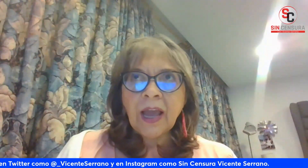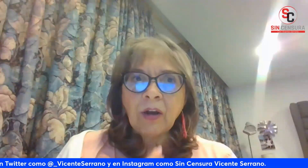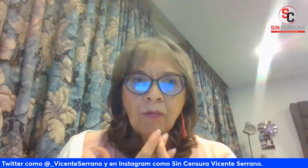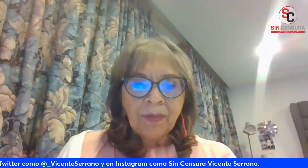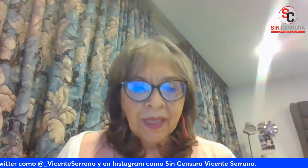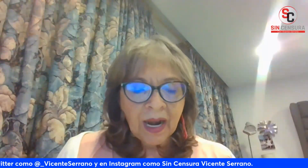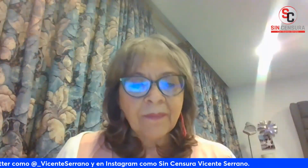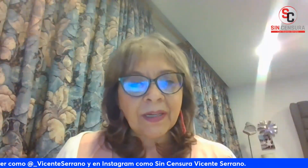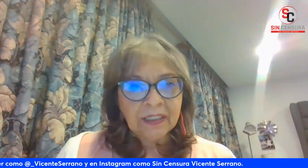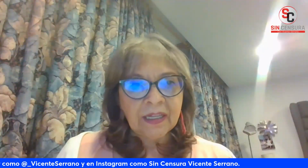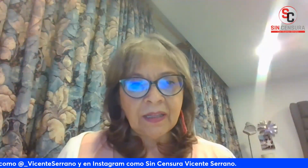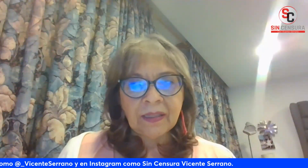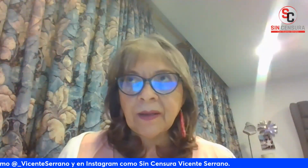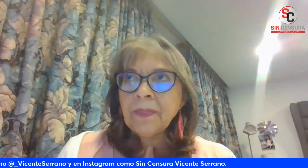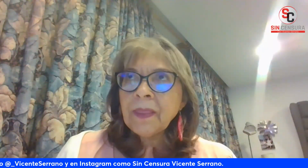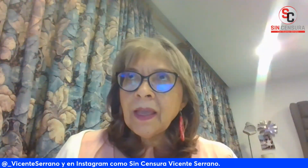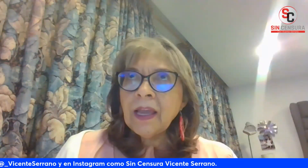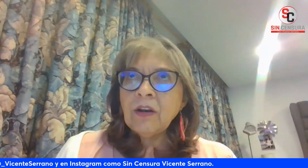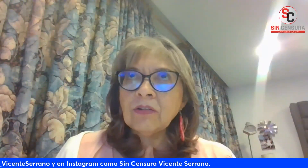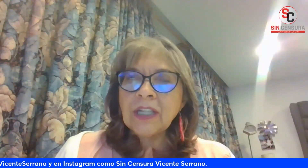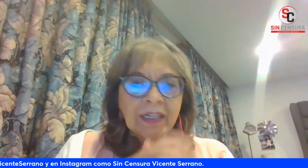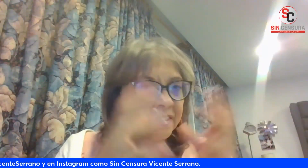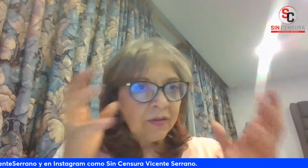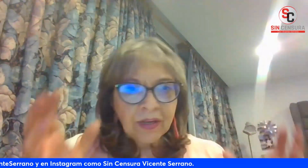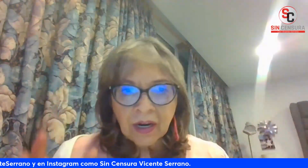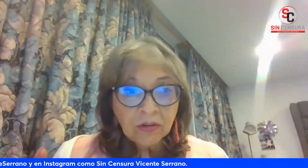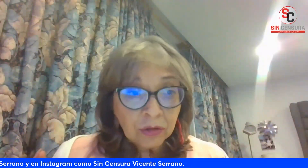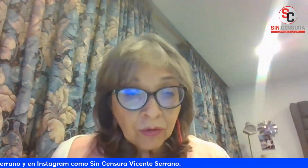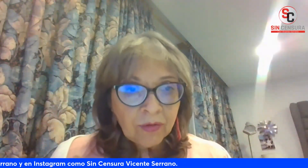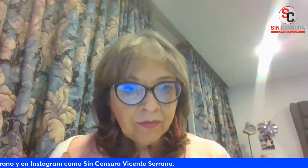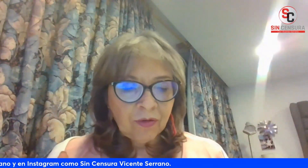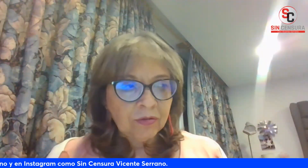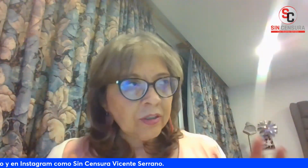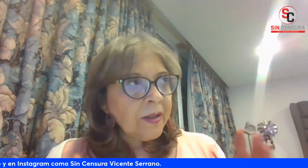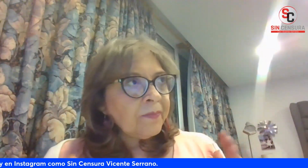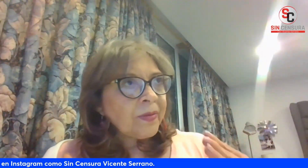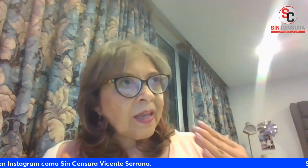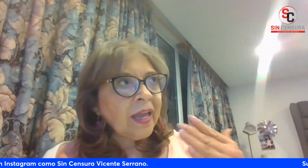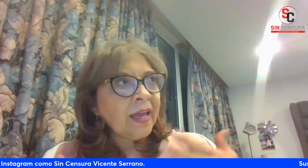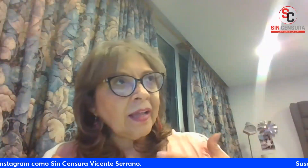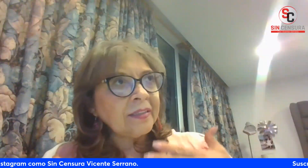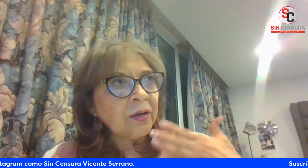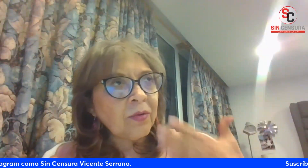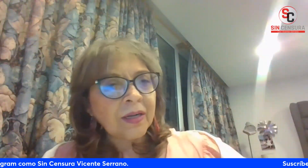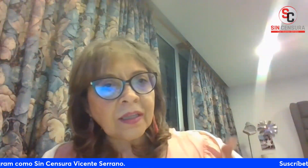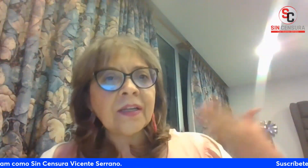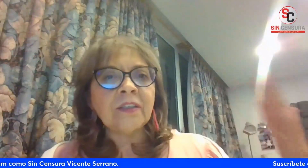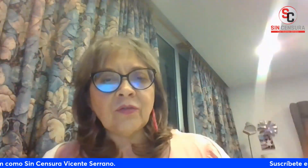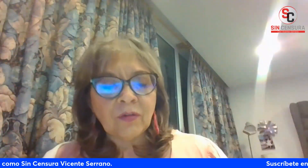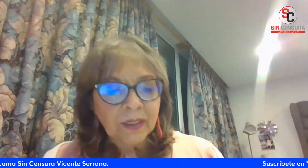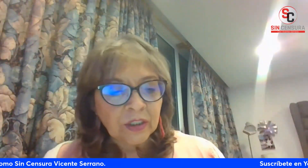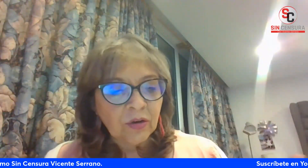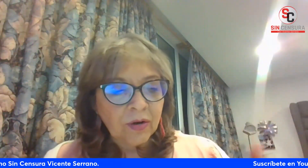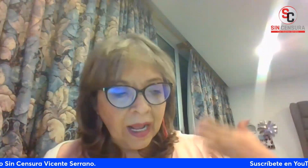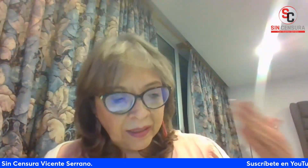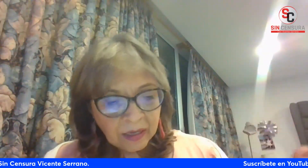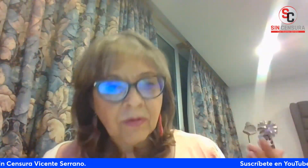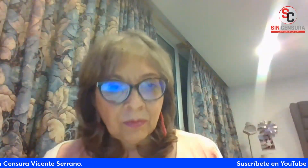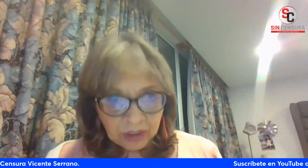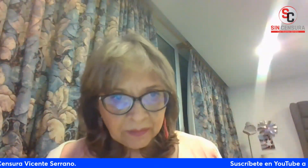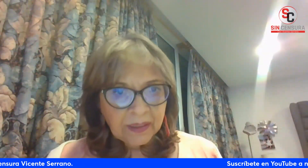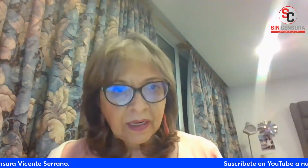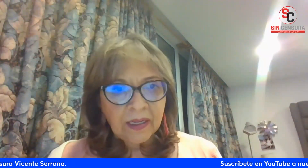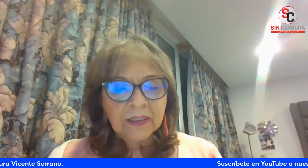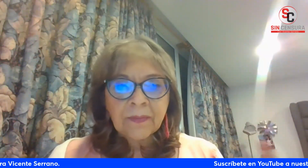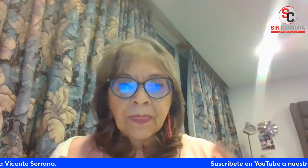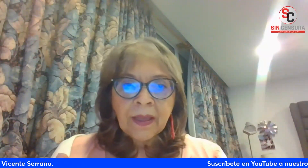queremos acompañar al presidente en los extraordinarios triunfos que esta cuarta transformación ha tenido